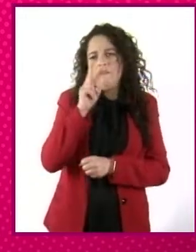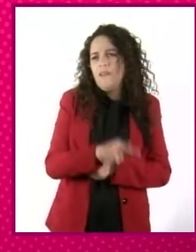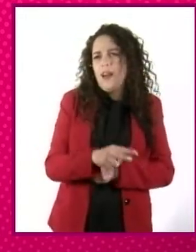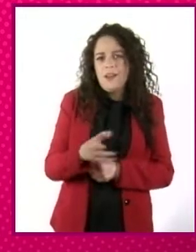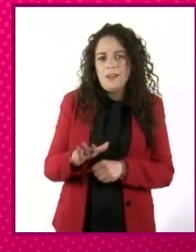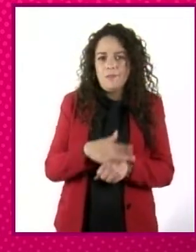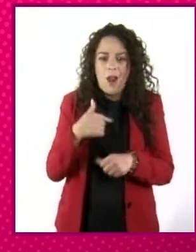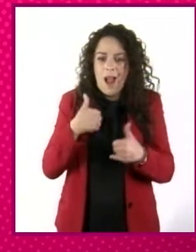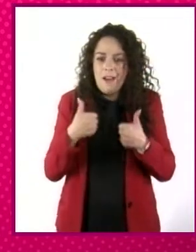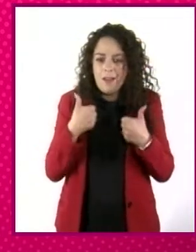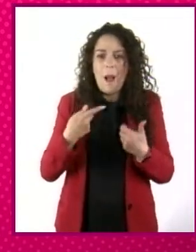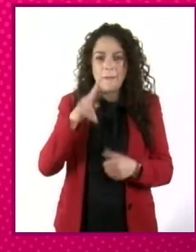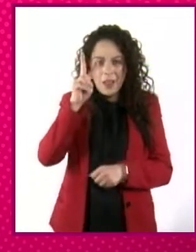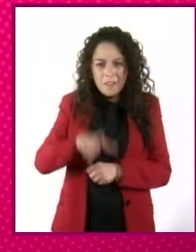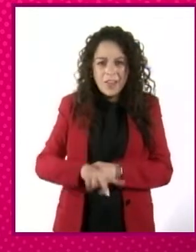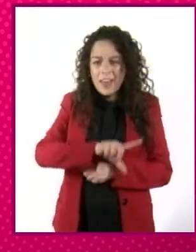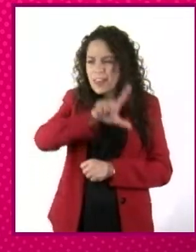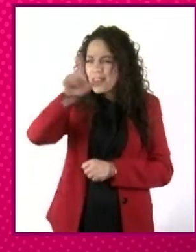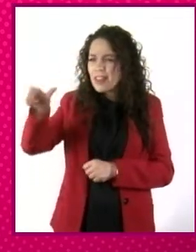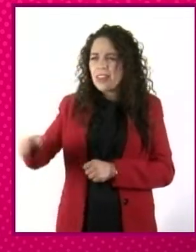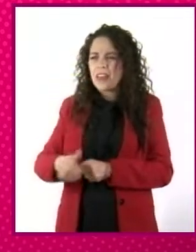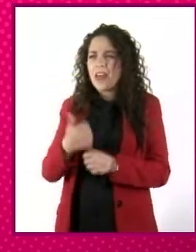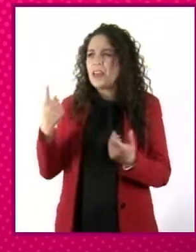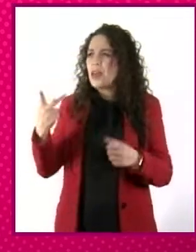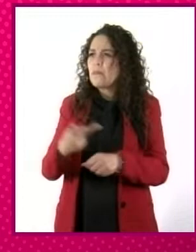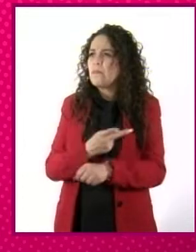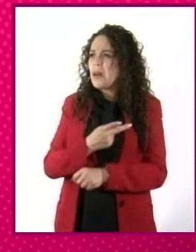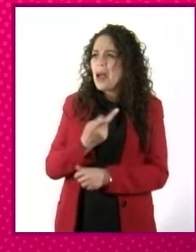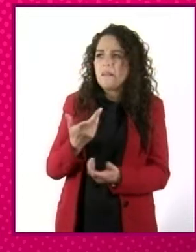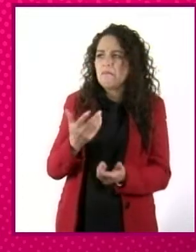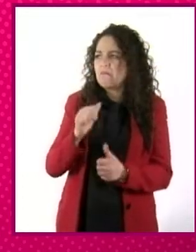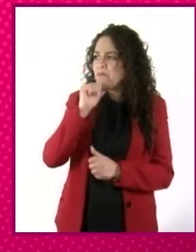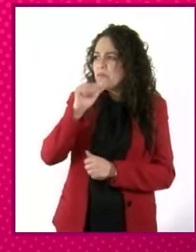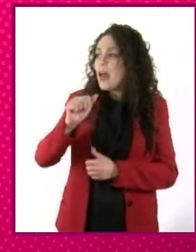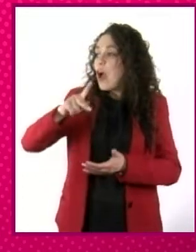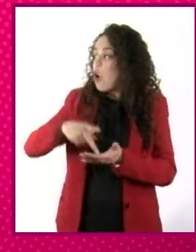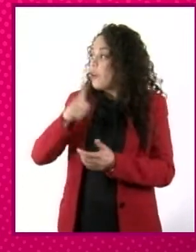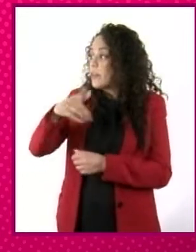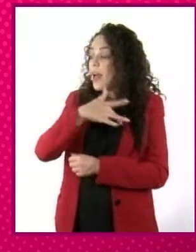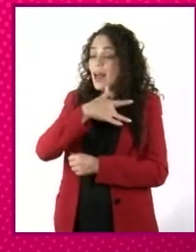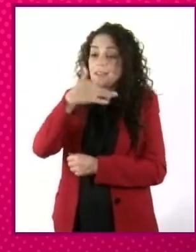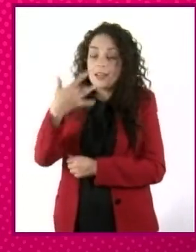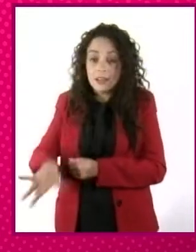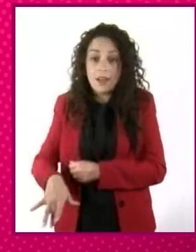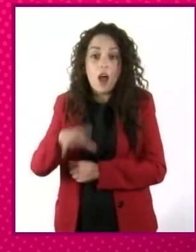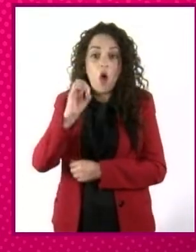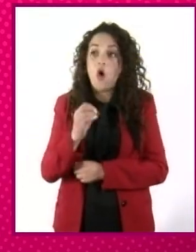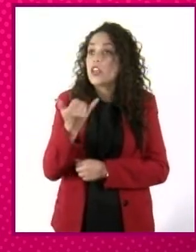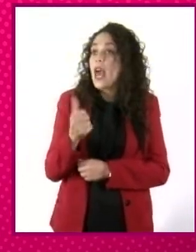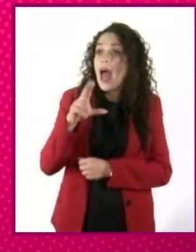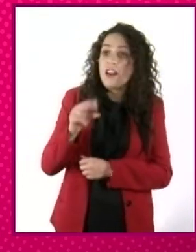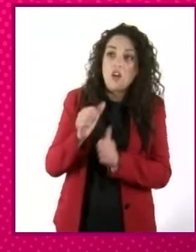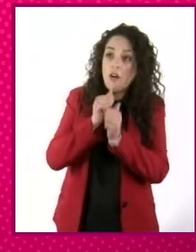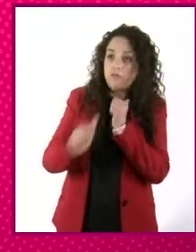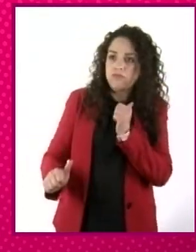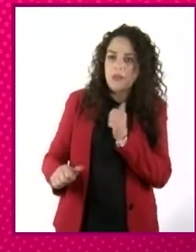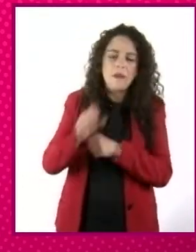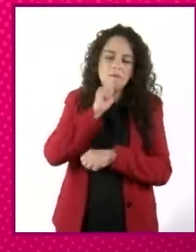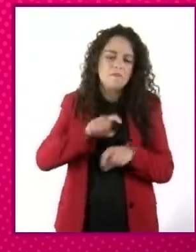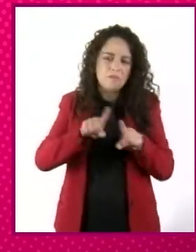que pasan, y te das cuenta cuando te vuelves a enamorar que también si te desenamoras o si hay una ruptura también va a